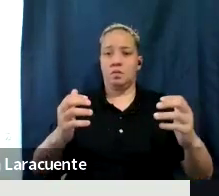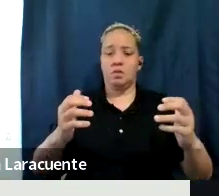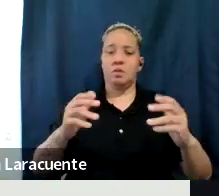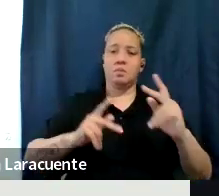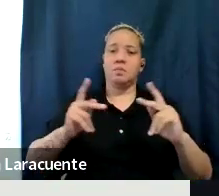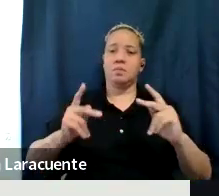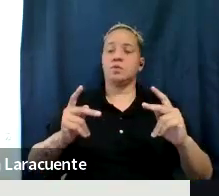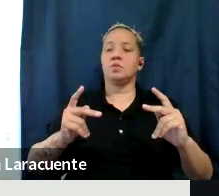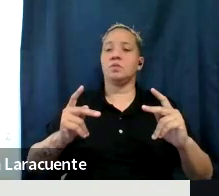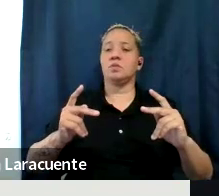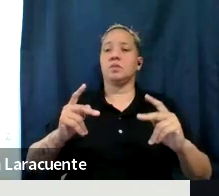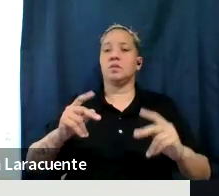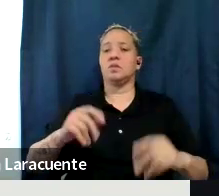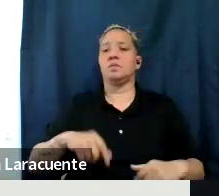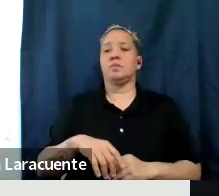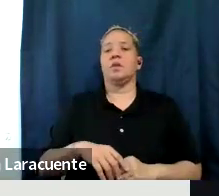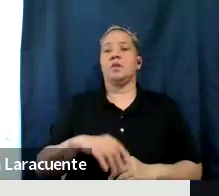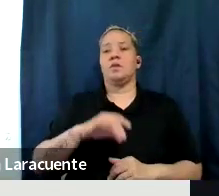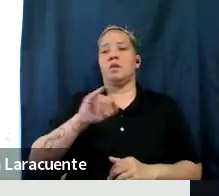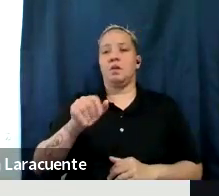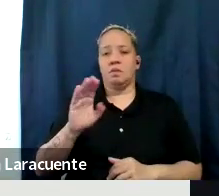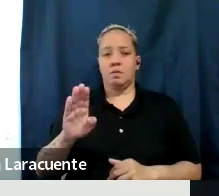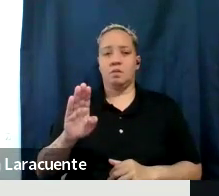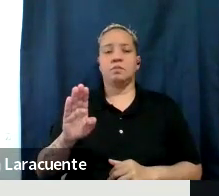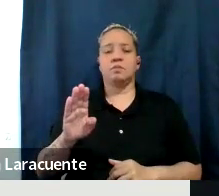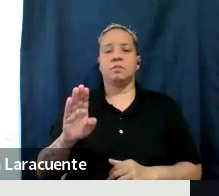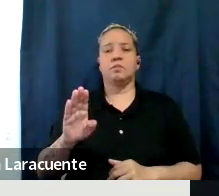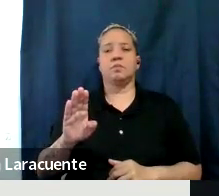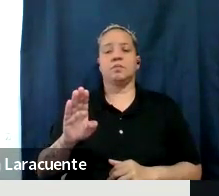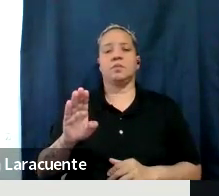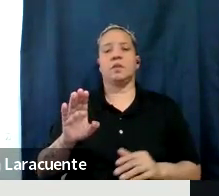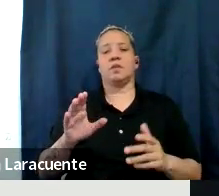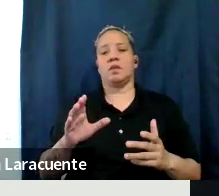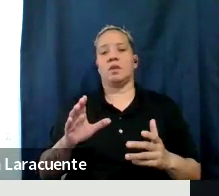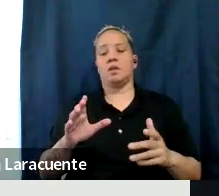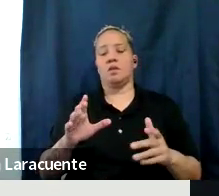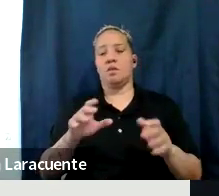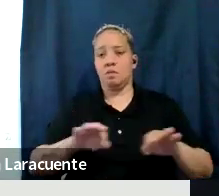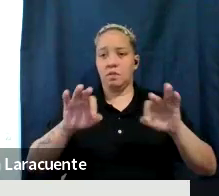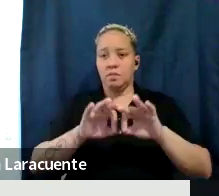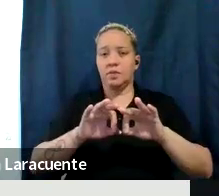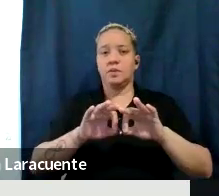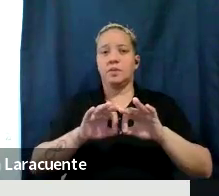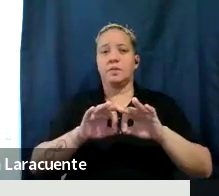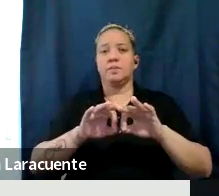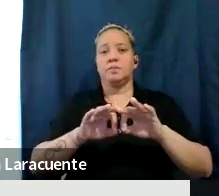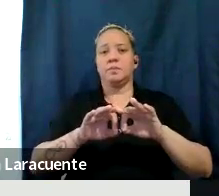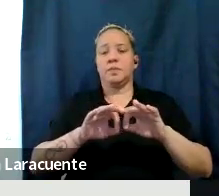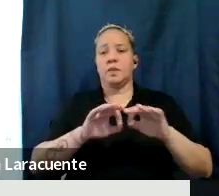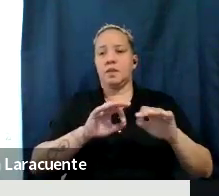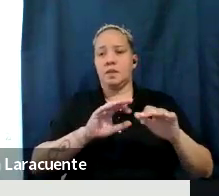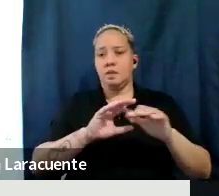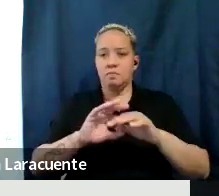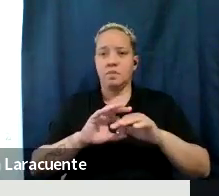Jaime Benítez, don Jaime, puso de manifiesto el hecho fundamental de que las redes